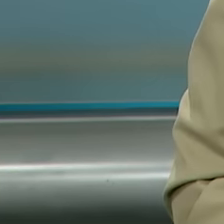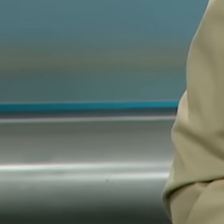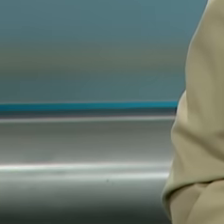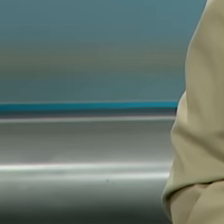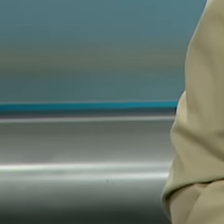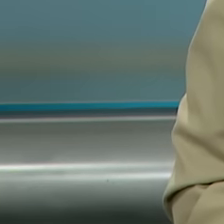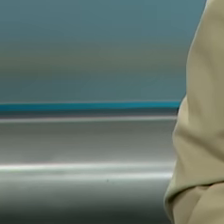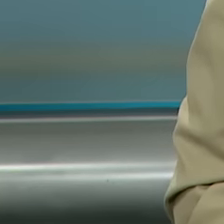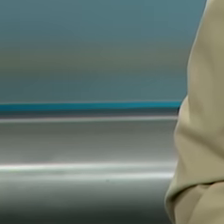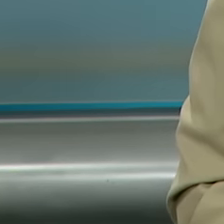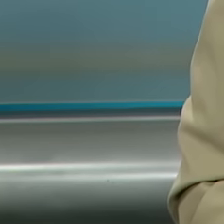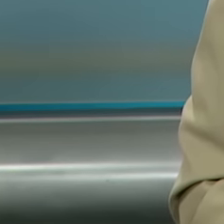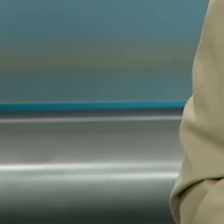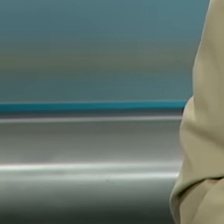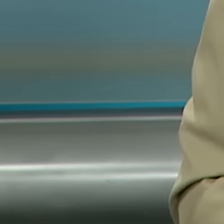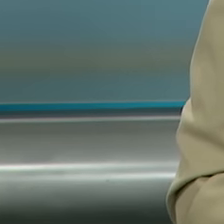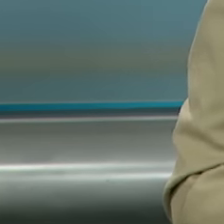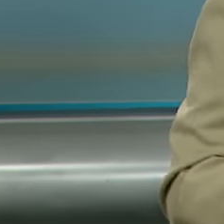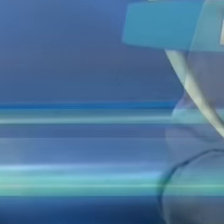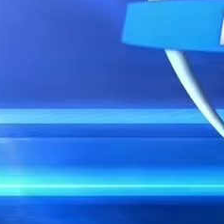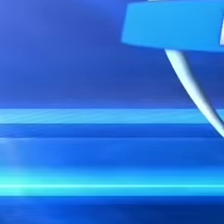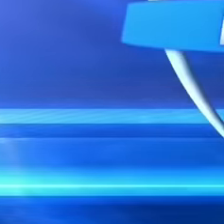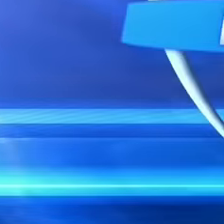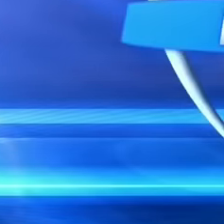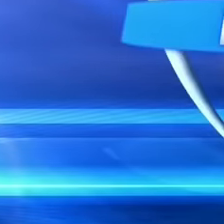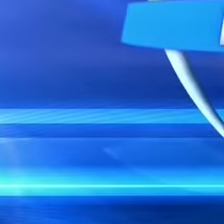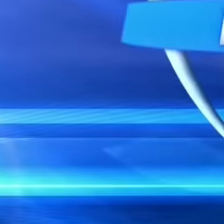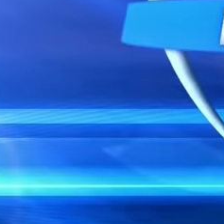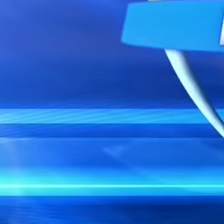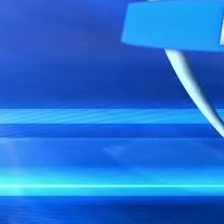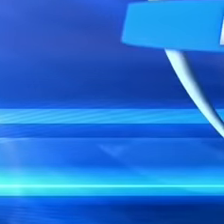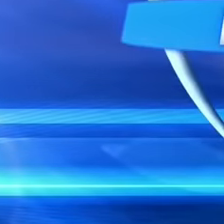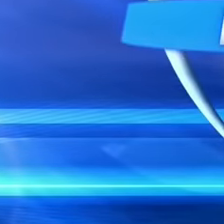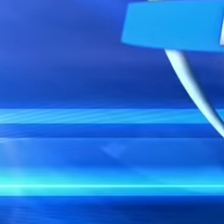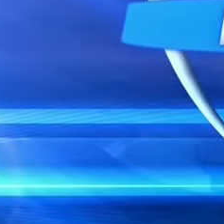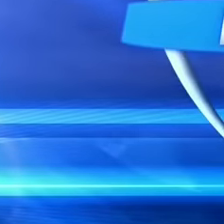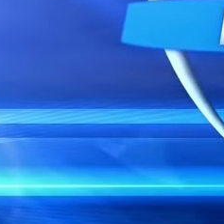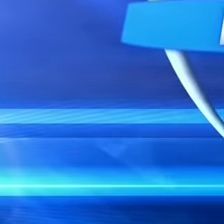descansen. Buenos días. La noticia siempre en la comunidad.